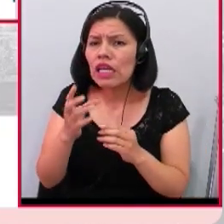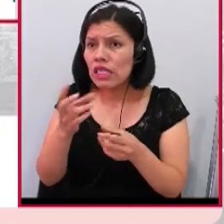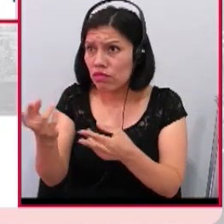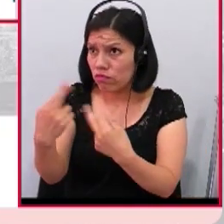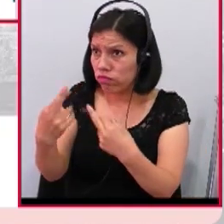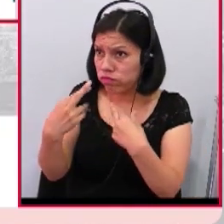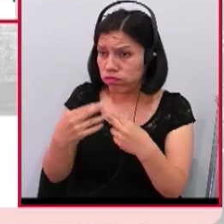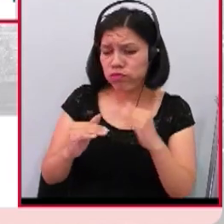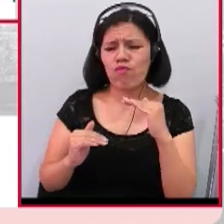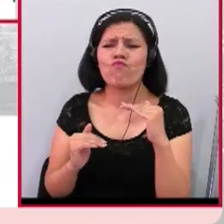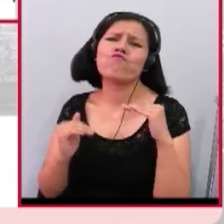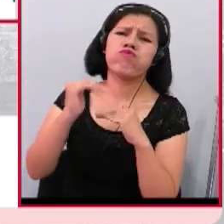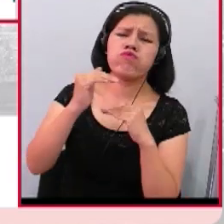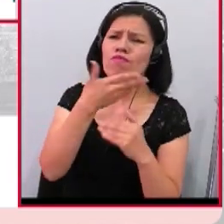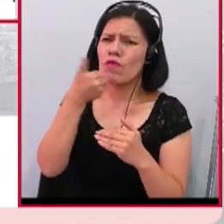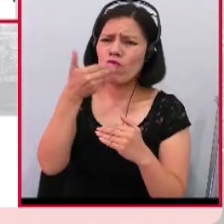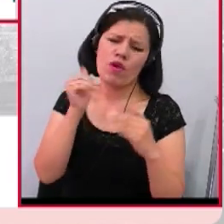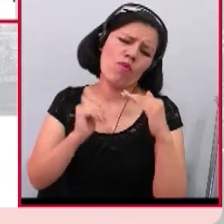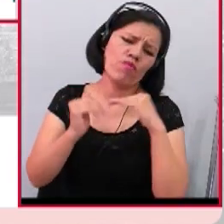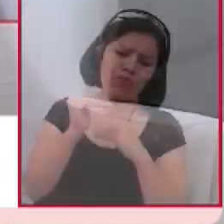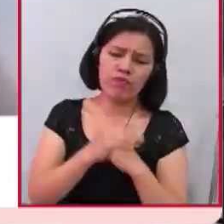tengo.